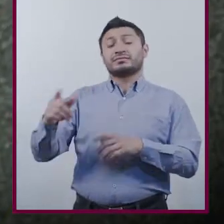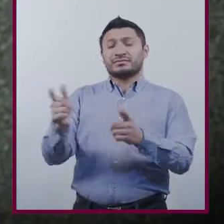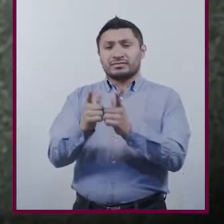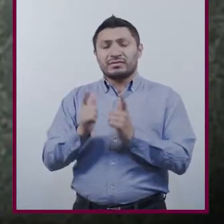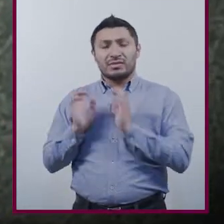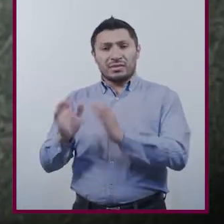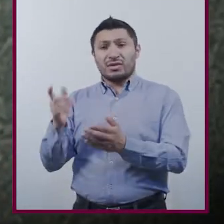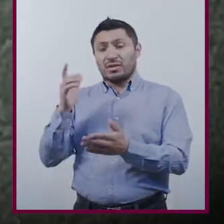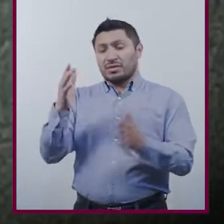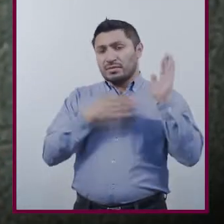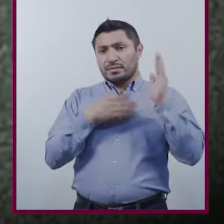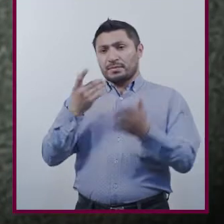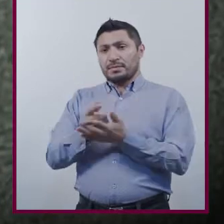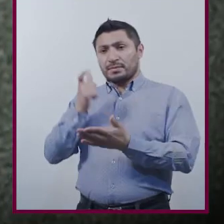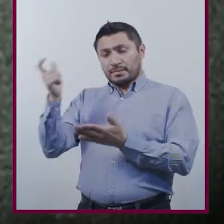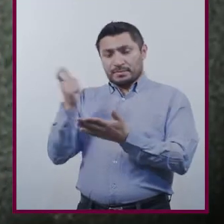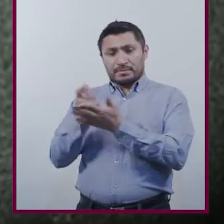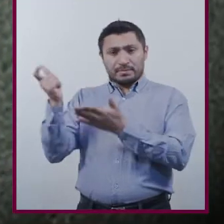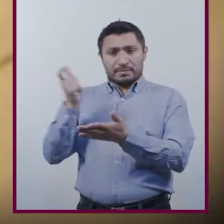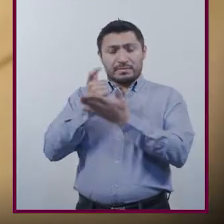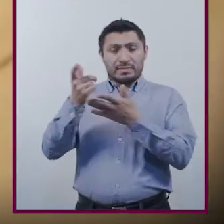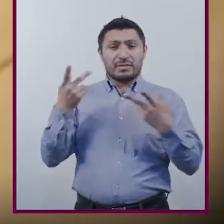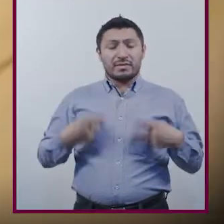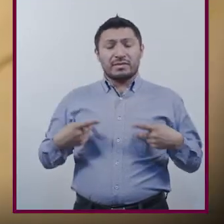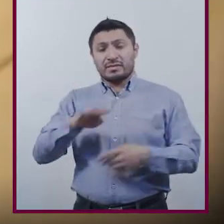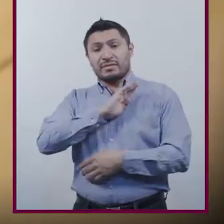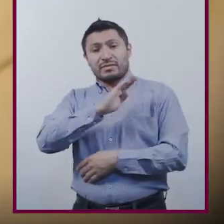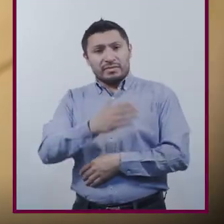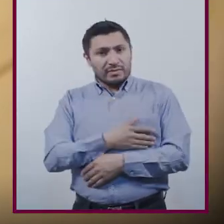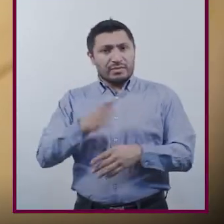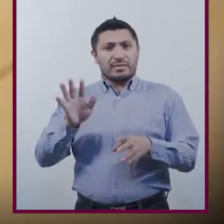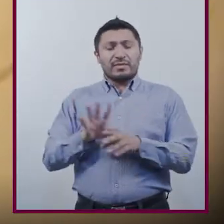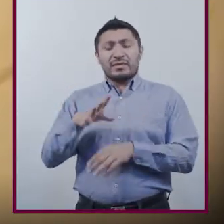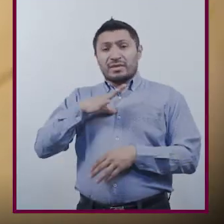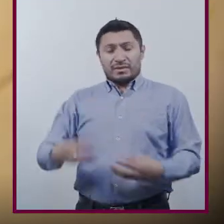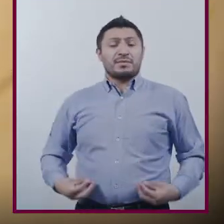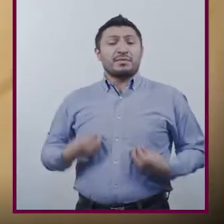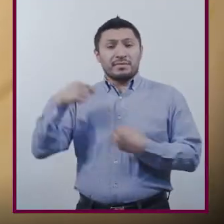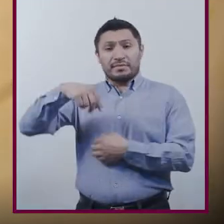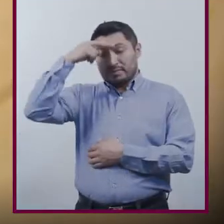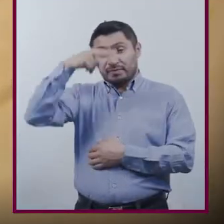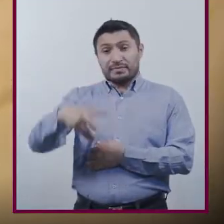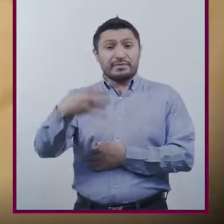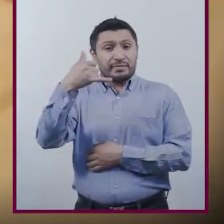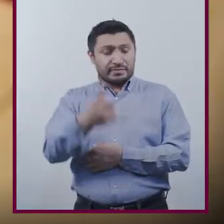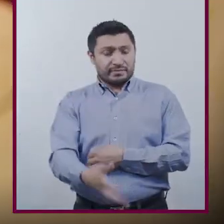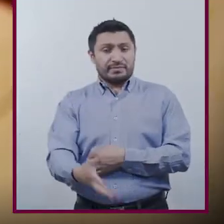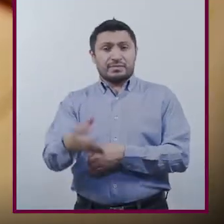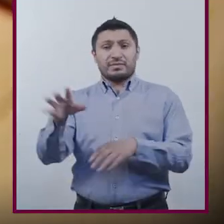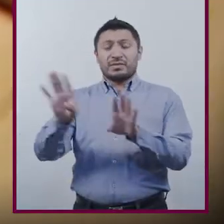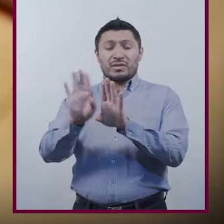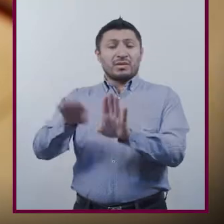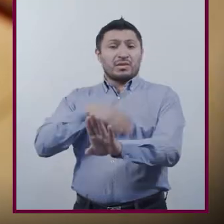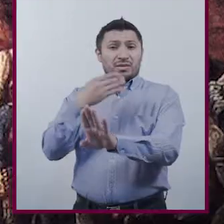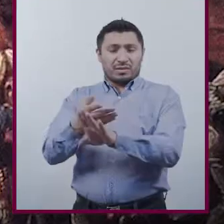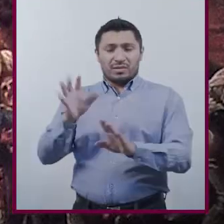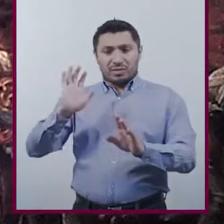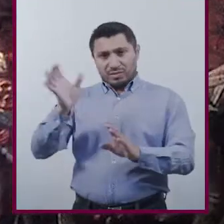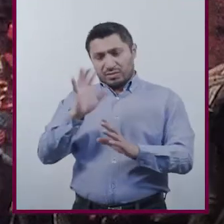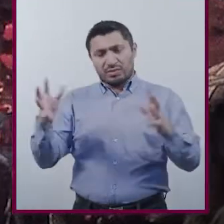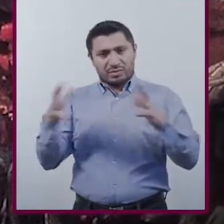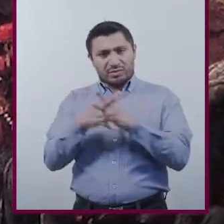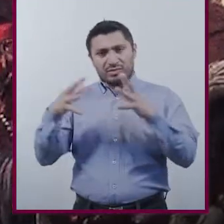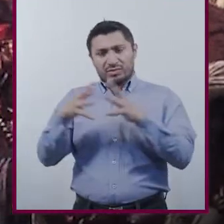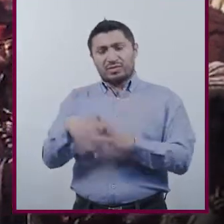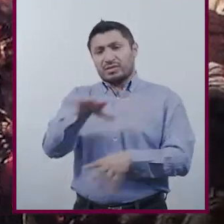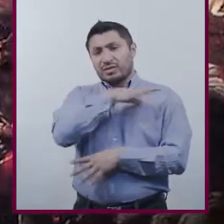comprometió a pagar indemnización a las personas españolas que residían en México y que habían resultado afectadas durante la dictadura